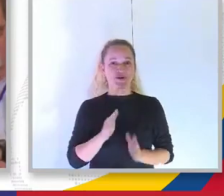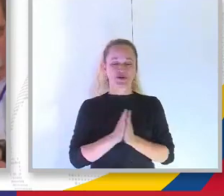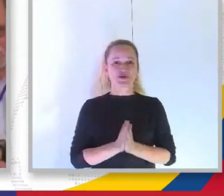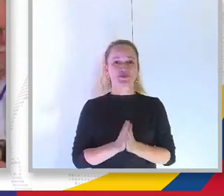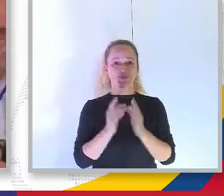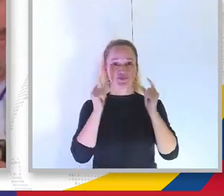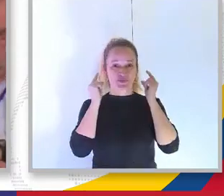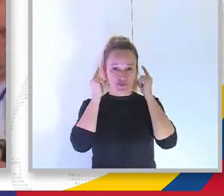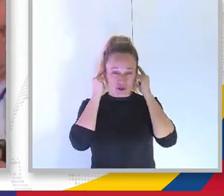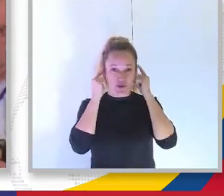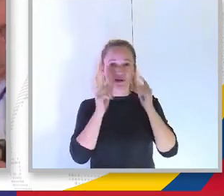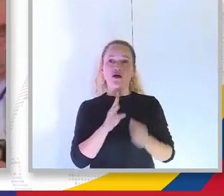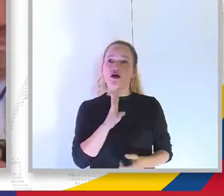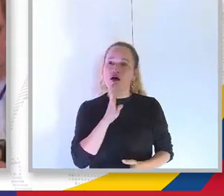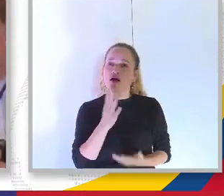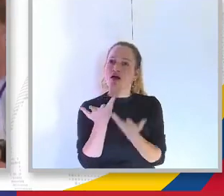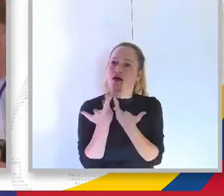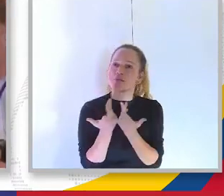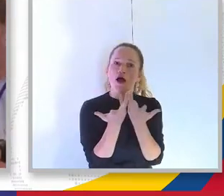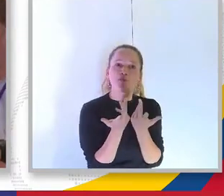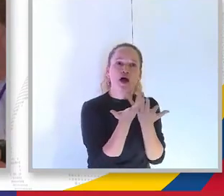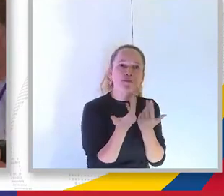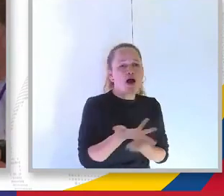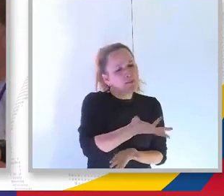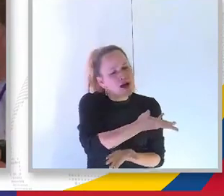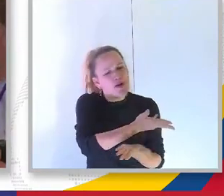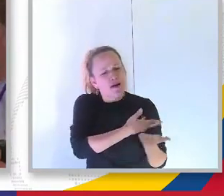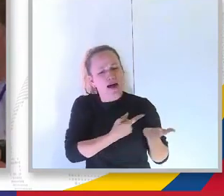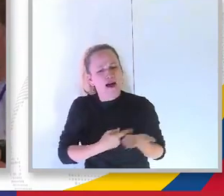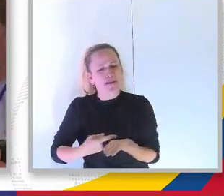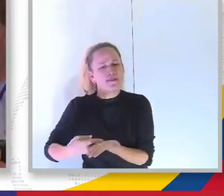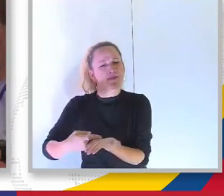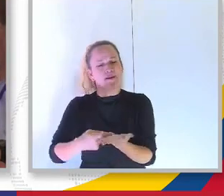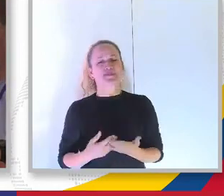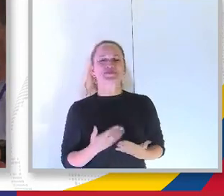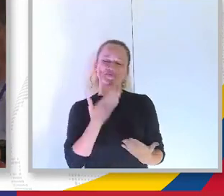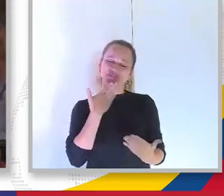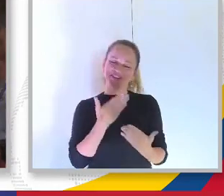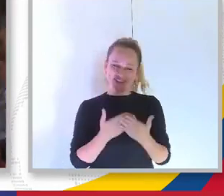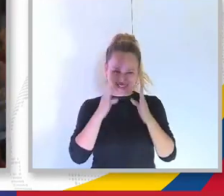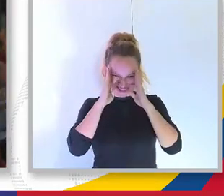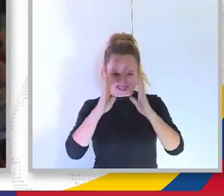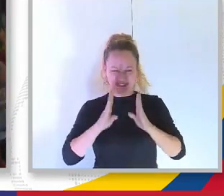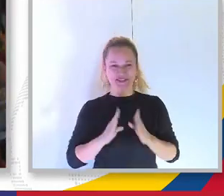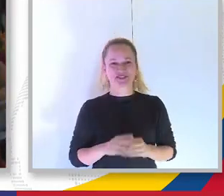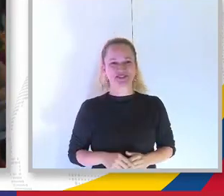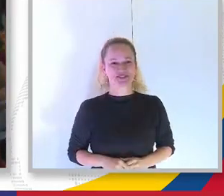una boca, hay que escuchar mucho y hablar un poco menos. Muchas gracias.